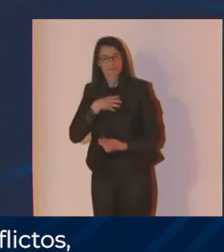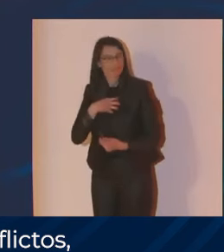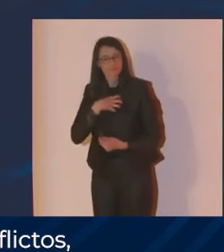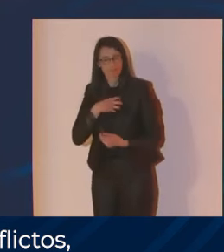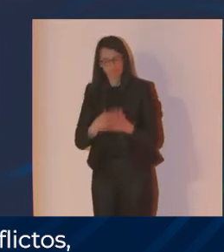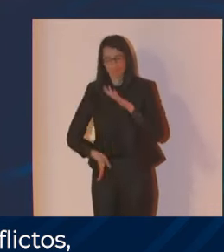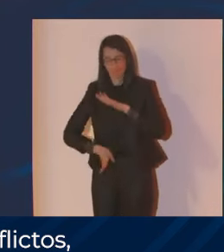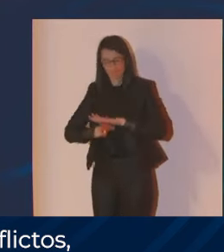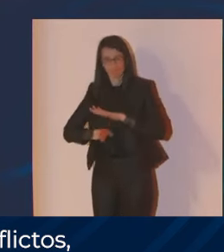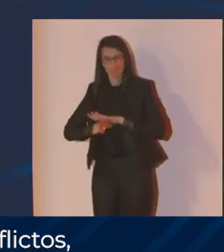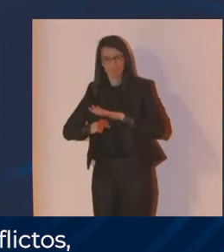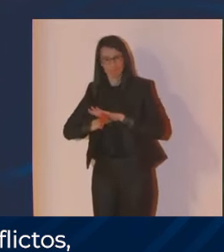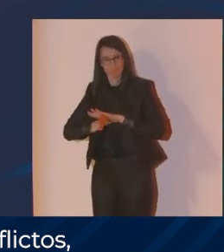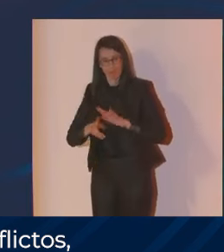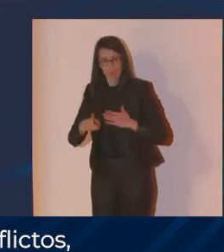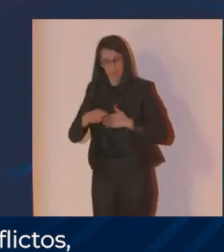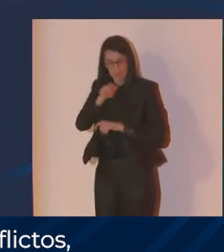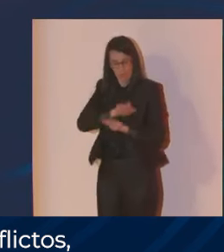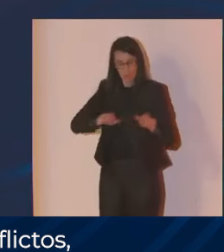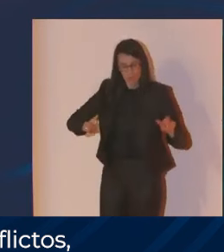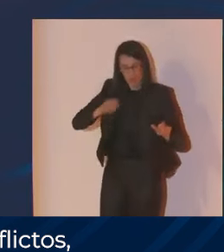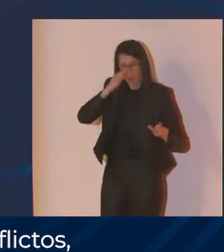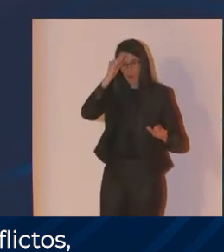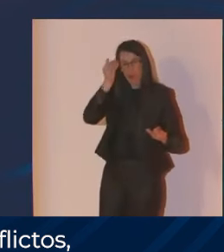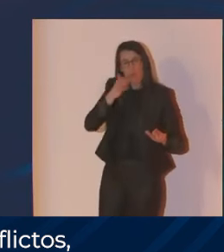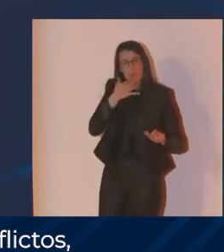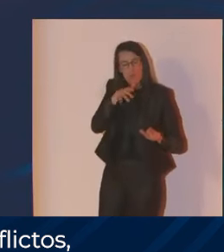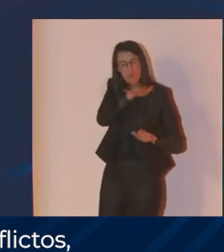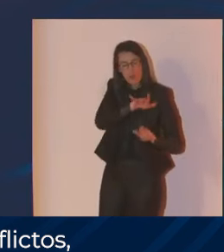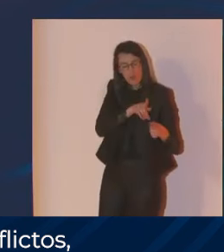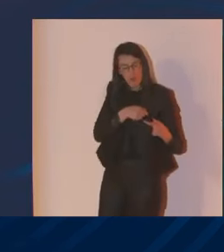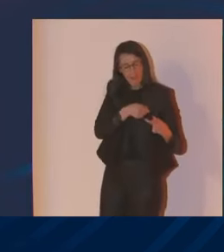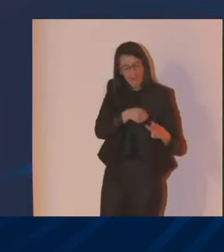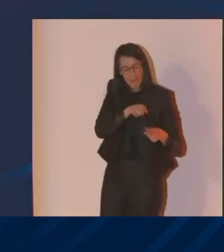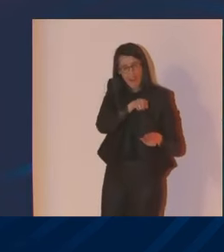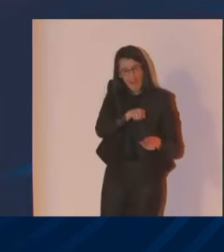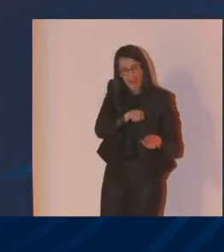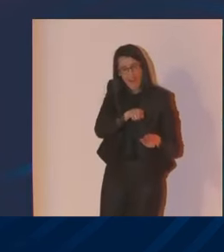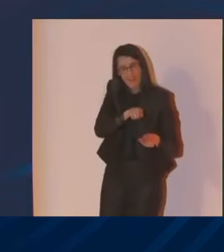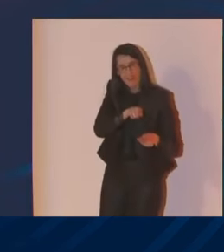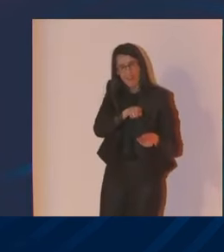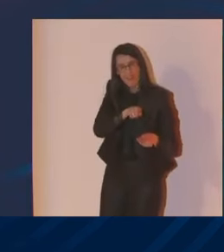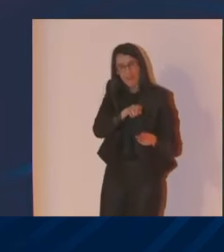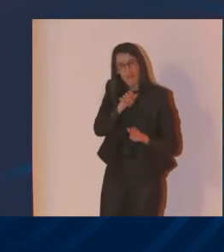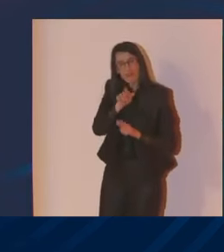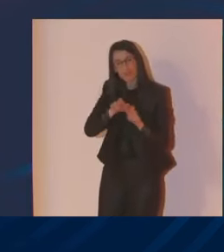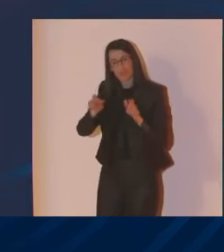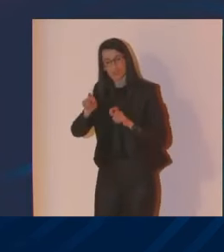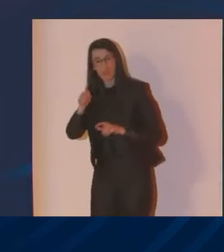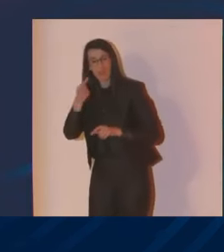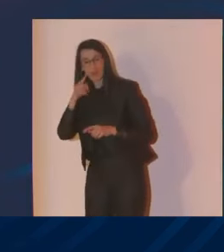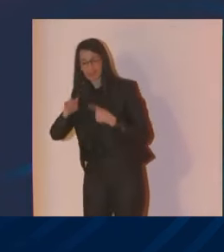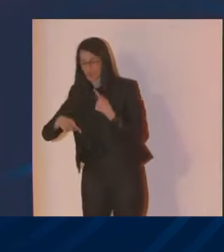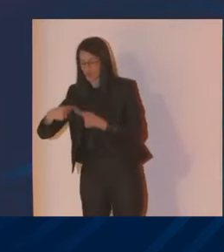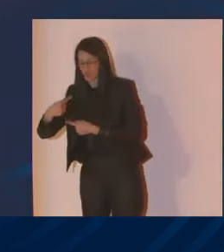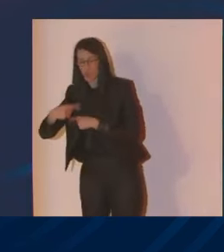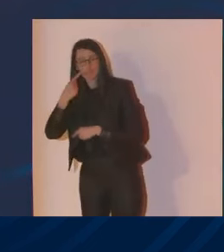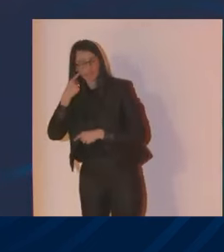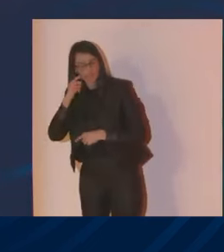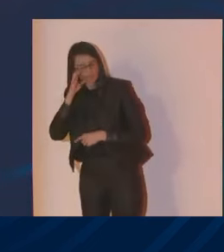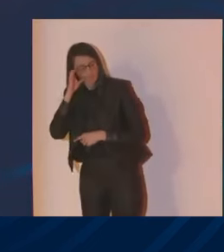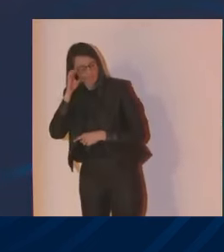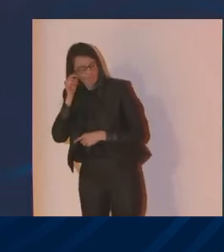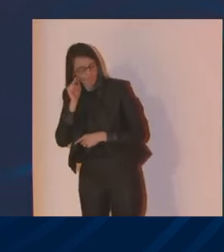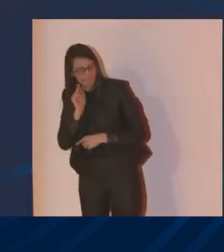Nos previene de olvidar a las personas sitiadas por conflictos, aquellos de los que somos testigos a diario, pero